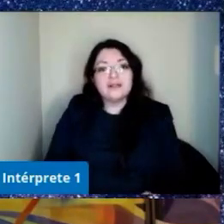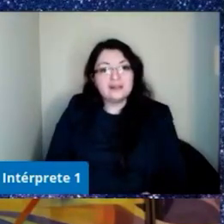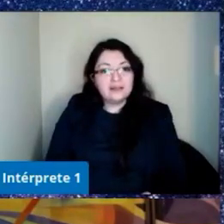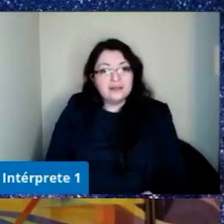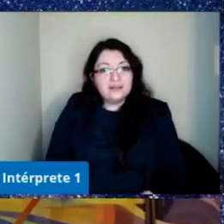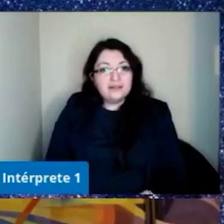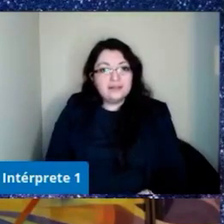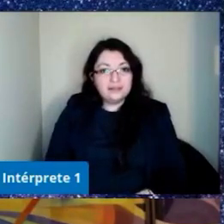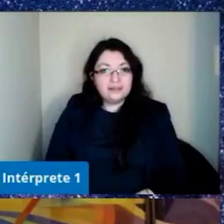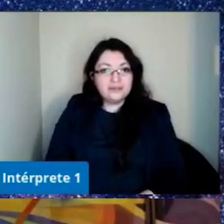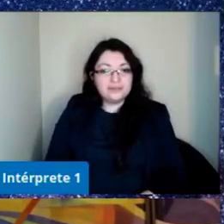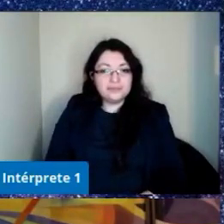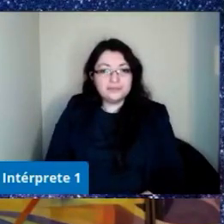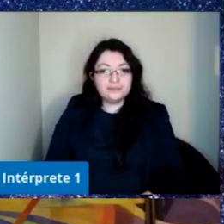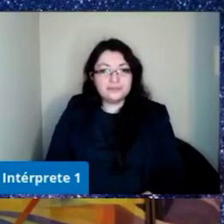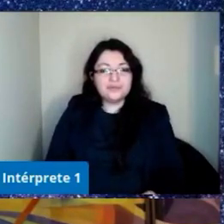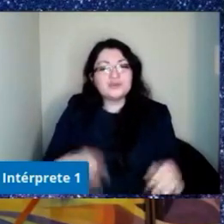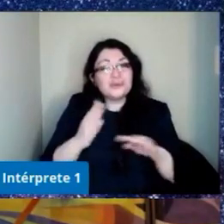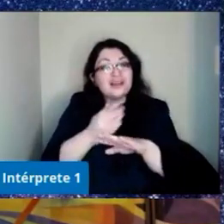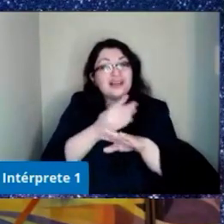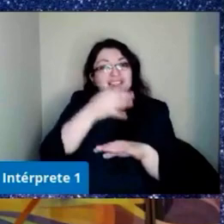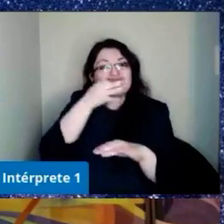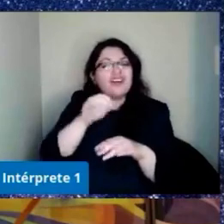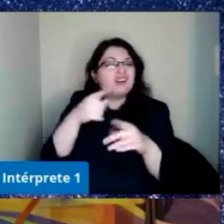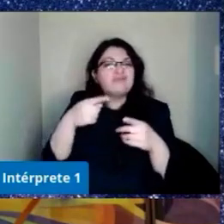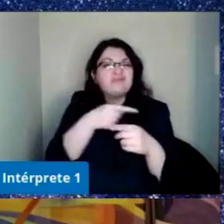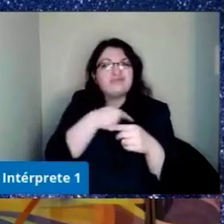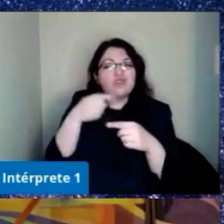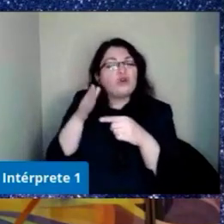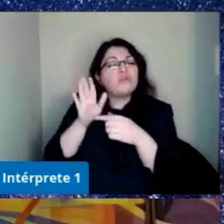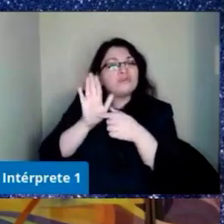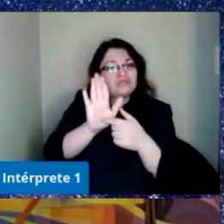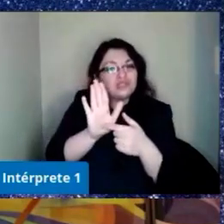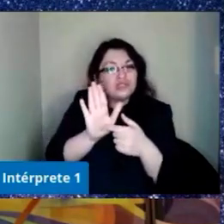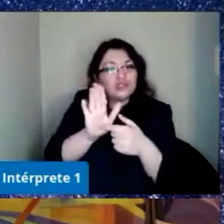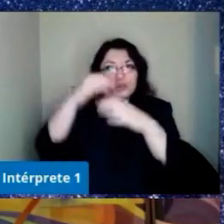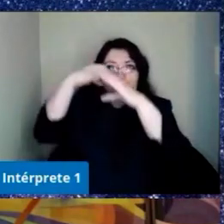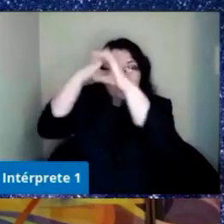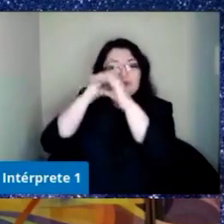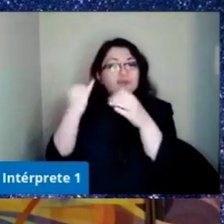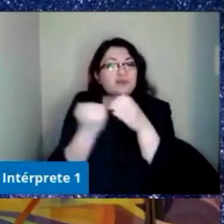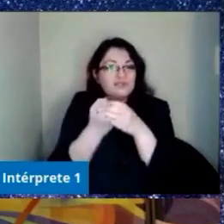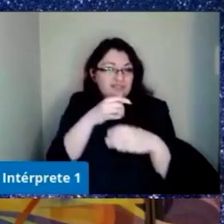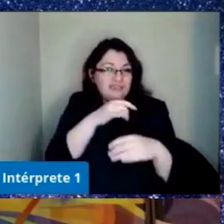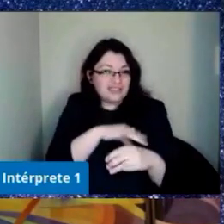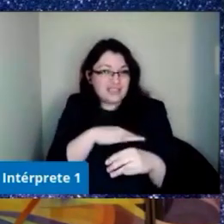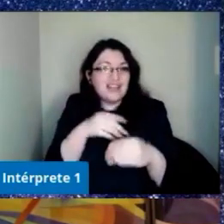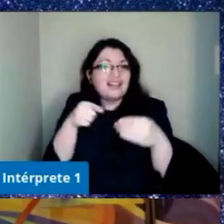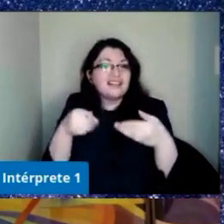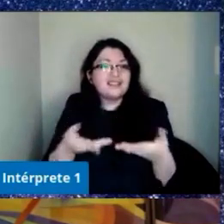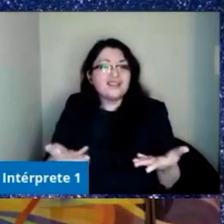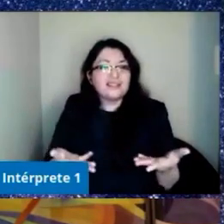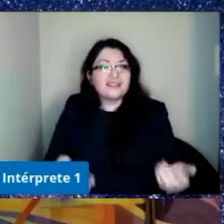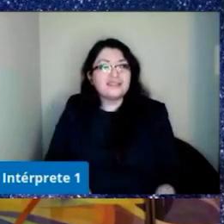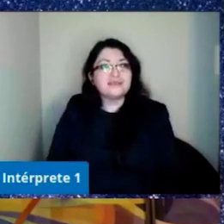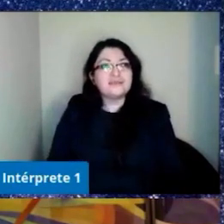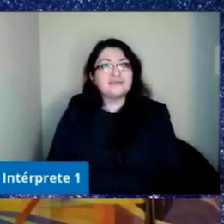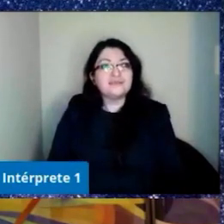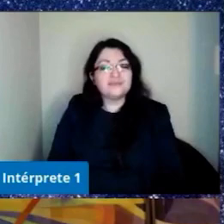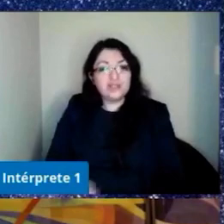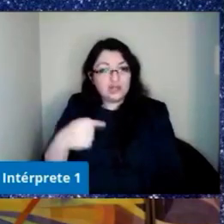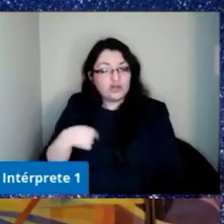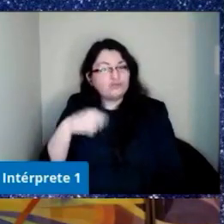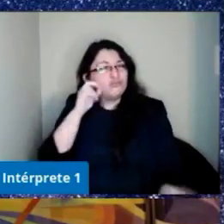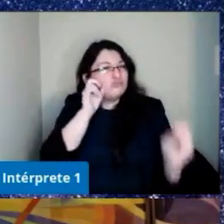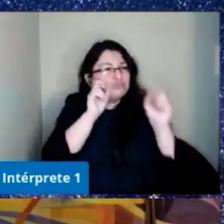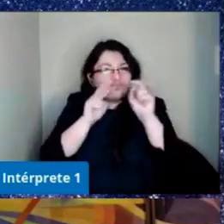como les decía entonces, esta presentación se llama Astronomía Inclusiva en Chile, y es básicamente lo que yo he estado viendo que